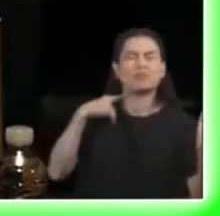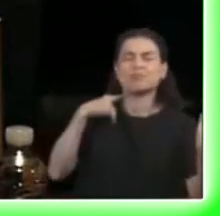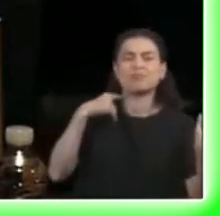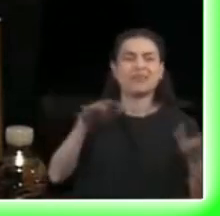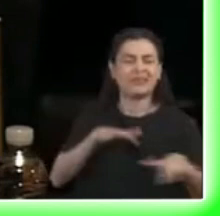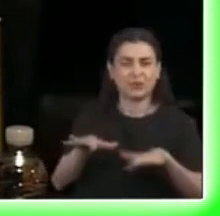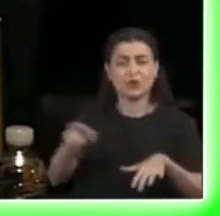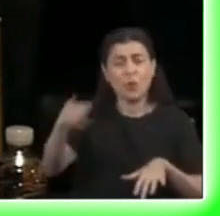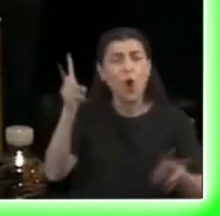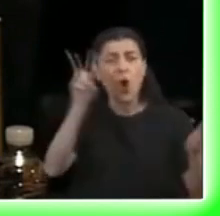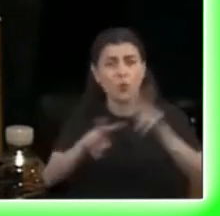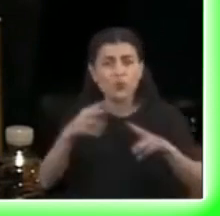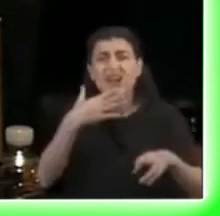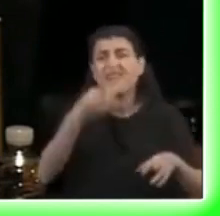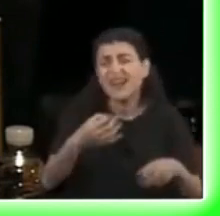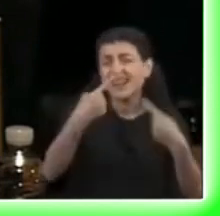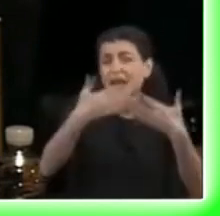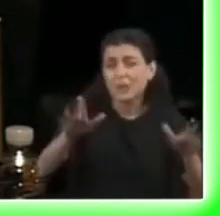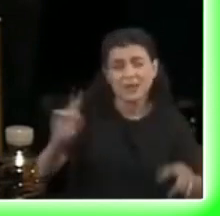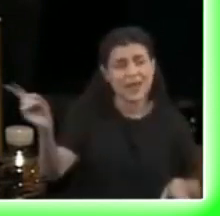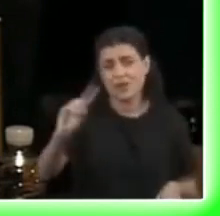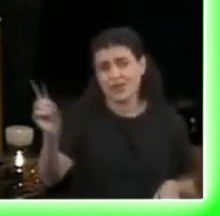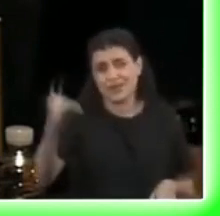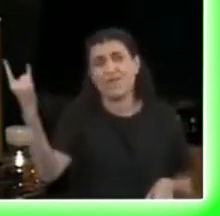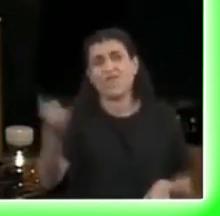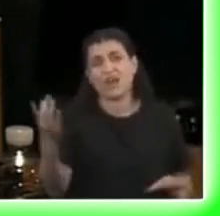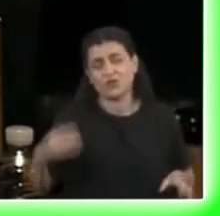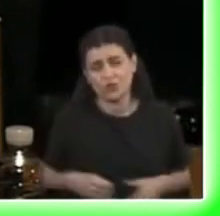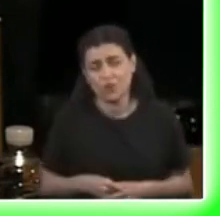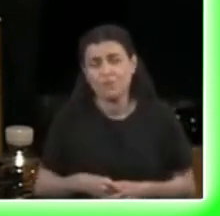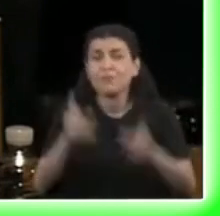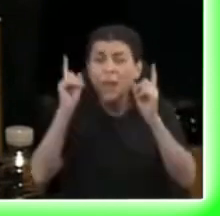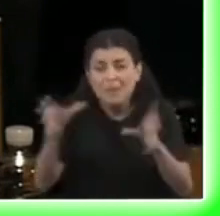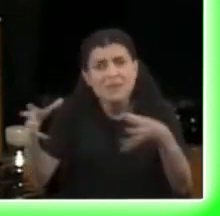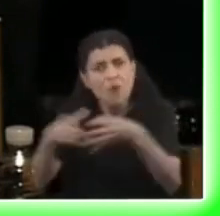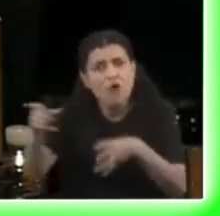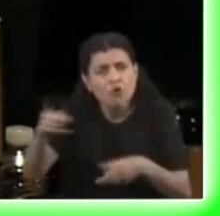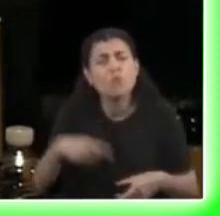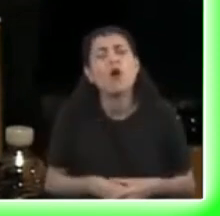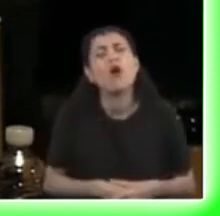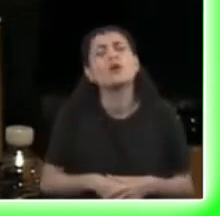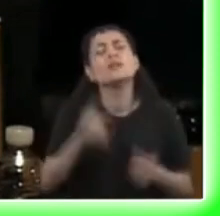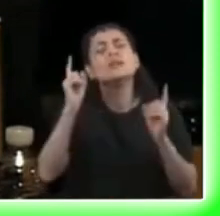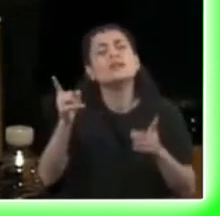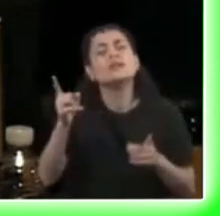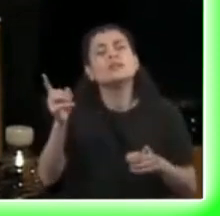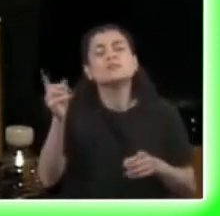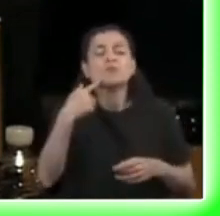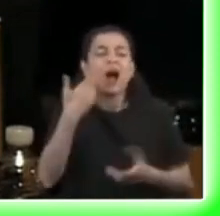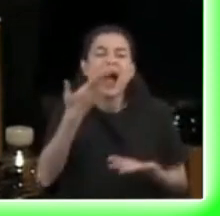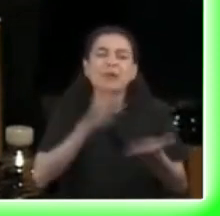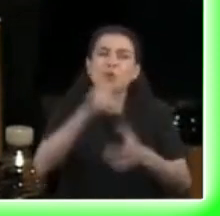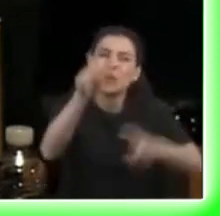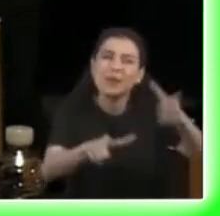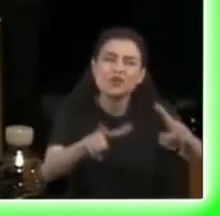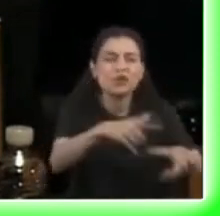derrumba el castillo de naipes que es su relato. Y después son esos mismos caraduras que tratan de tonta a la gente, los